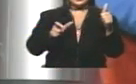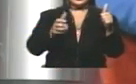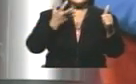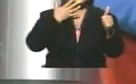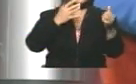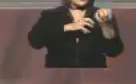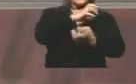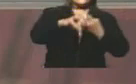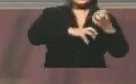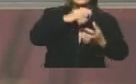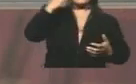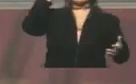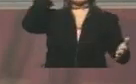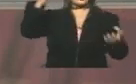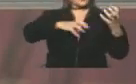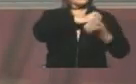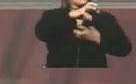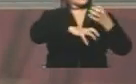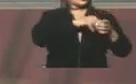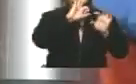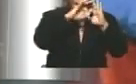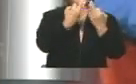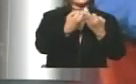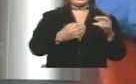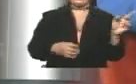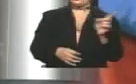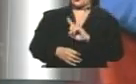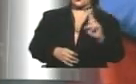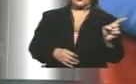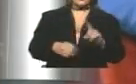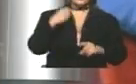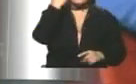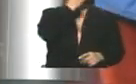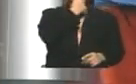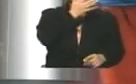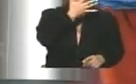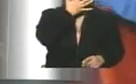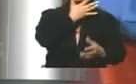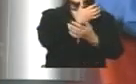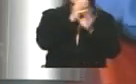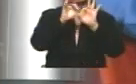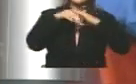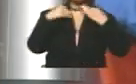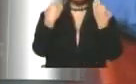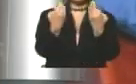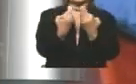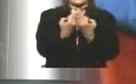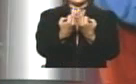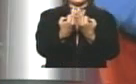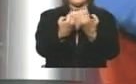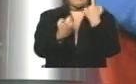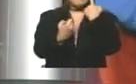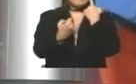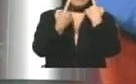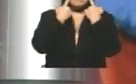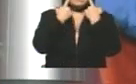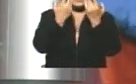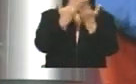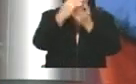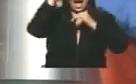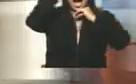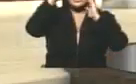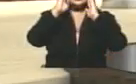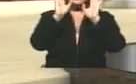problema. Los tecnócratas. Familiar. Entonces es un problema la familia. Exacto. Es una hermosura la familia. Ahora, desde allí, nosotros tenemos que ir